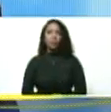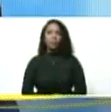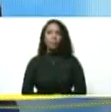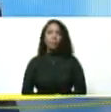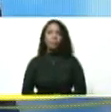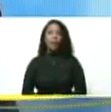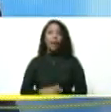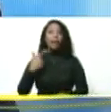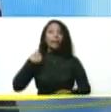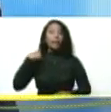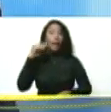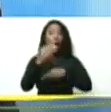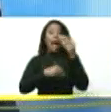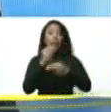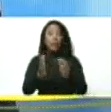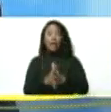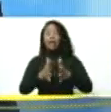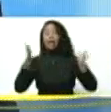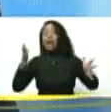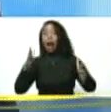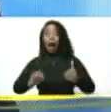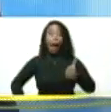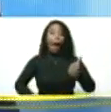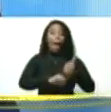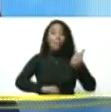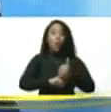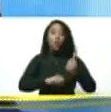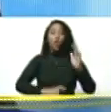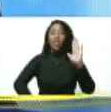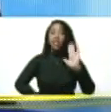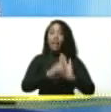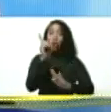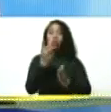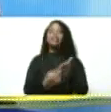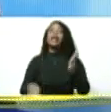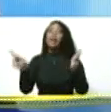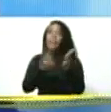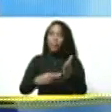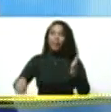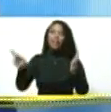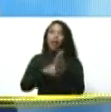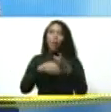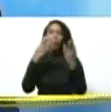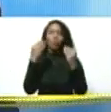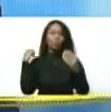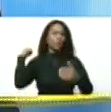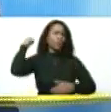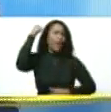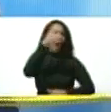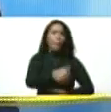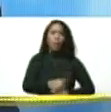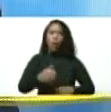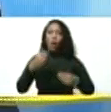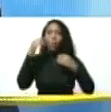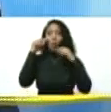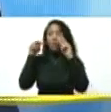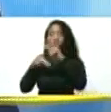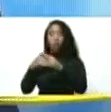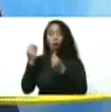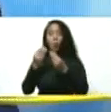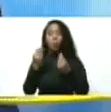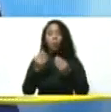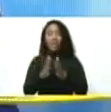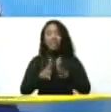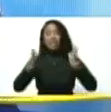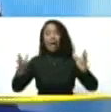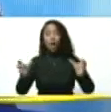Y tiene que ser una gran palanca de desarrollo, como se dice, y se repite durante décadas. Hemos escuchado la riqueza petrolera como gran